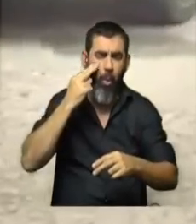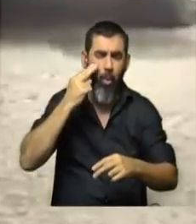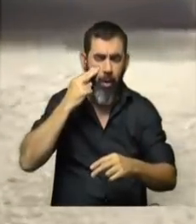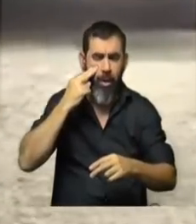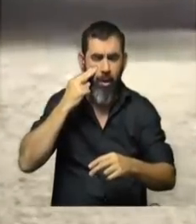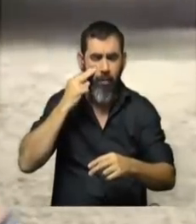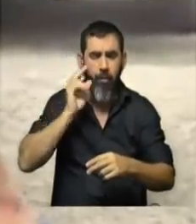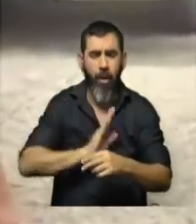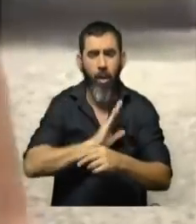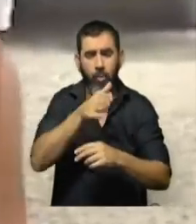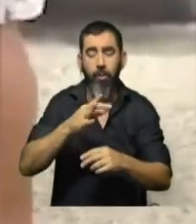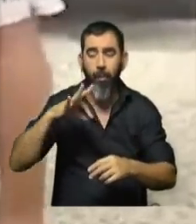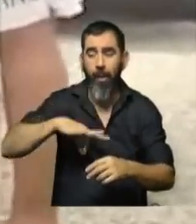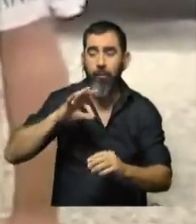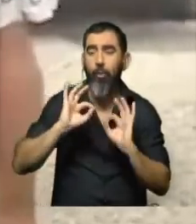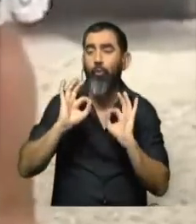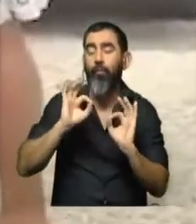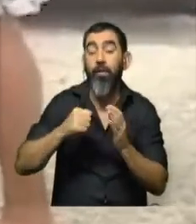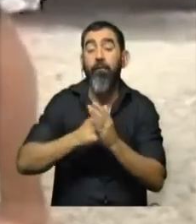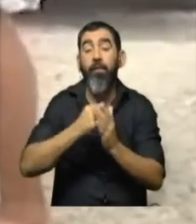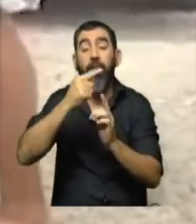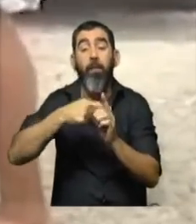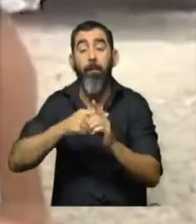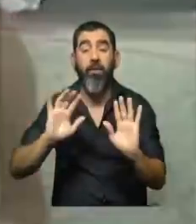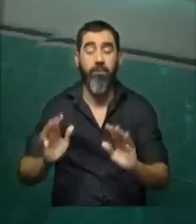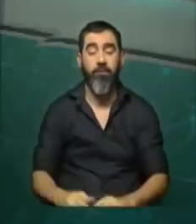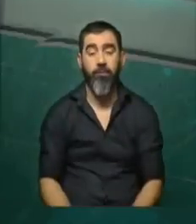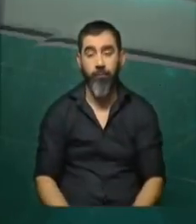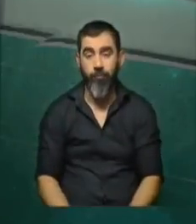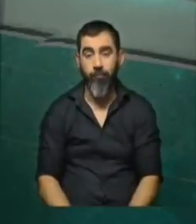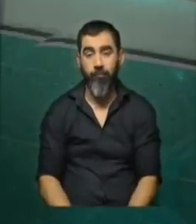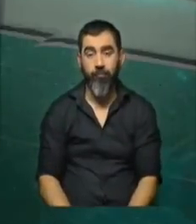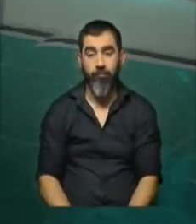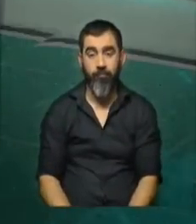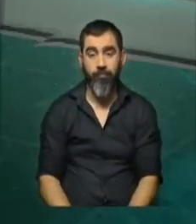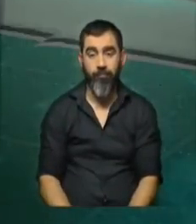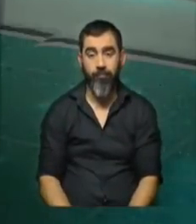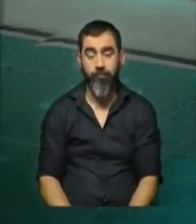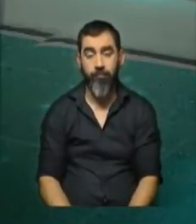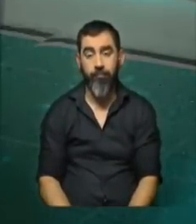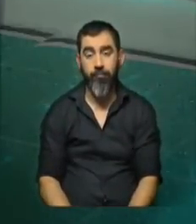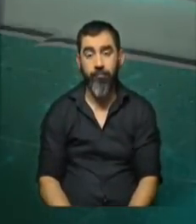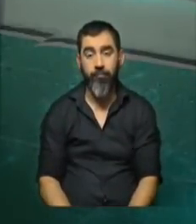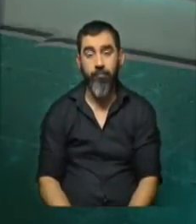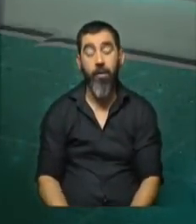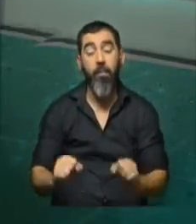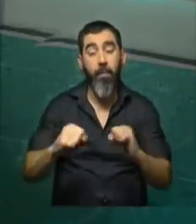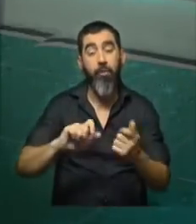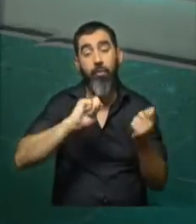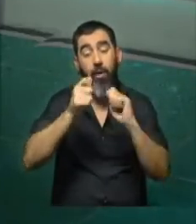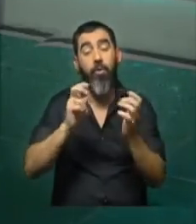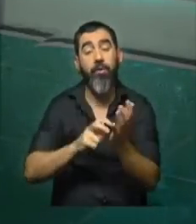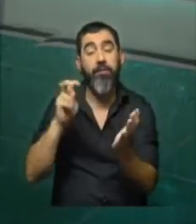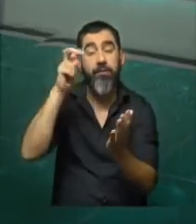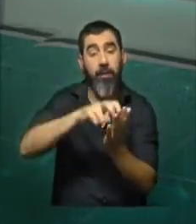a hacer que el sueldo le alcance y poder llegar a fin de mes. Y nos quedamos ahí cerquita, en la frontera, nos vamos de Paysandú a Salto,